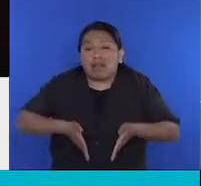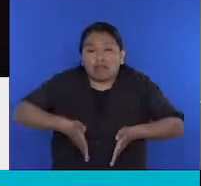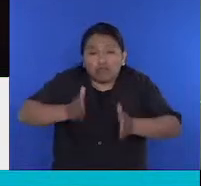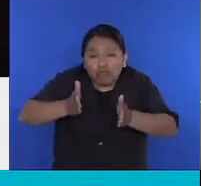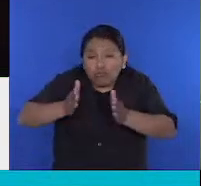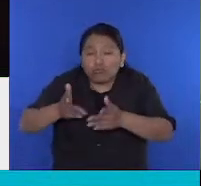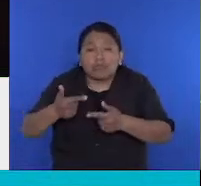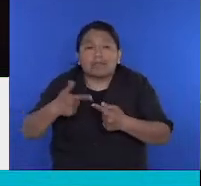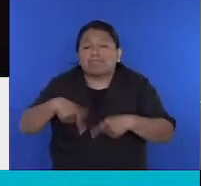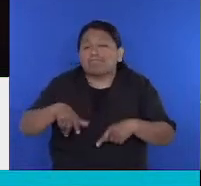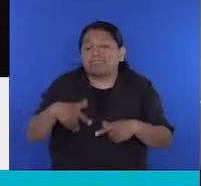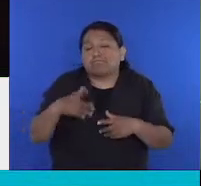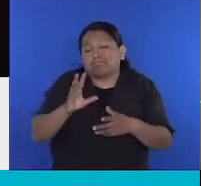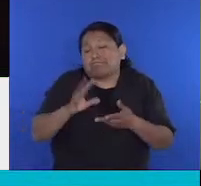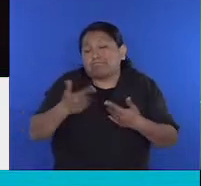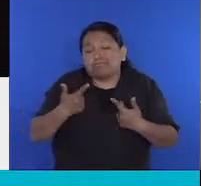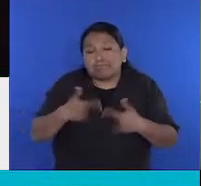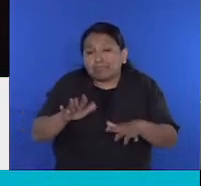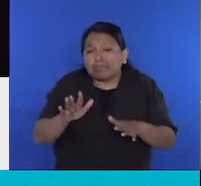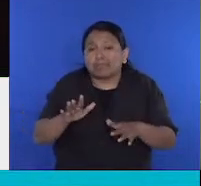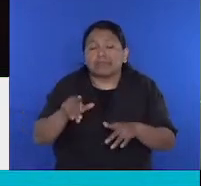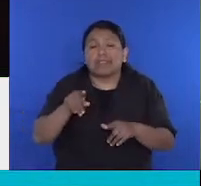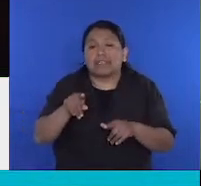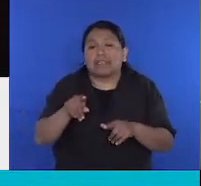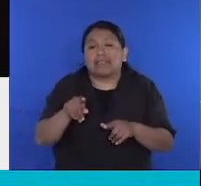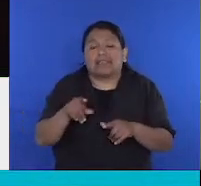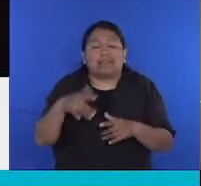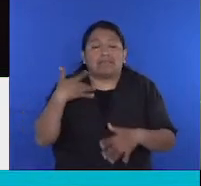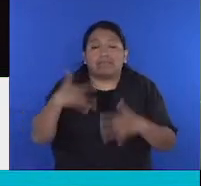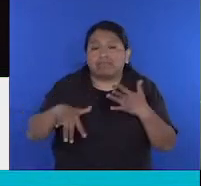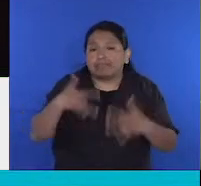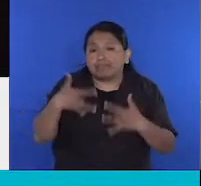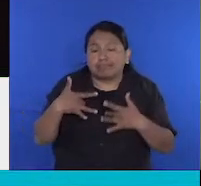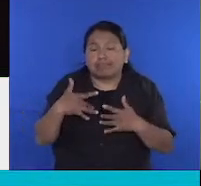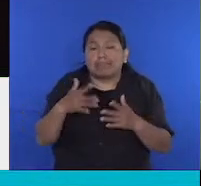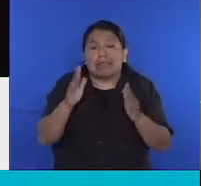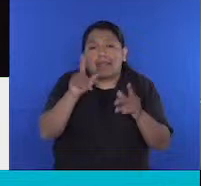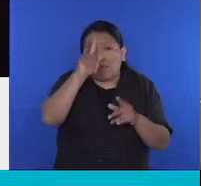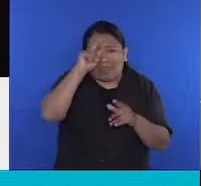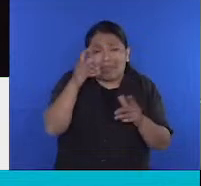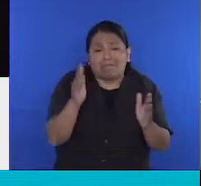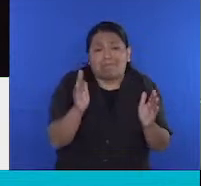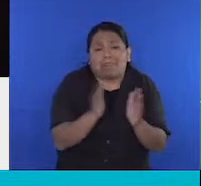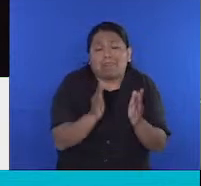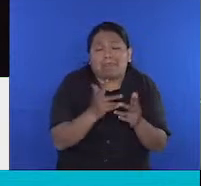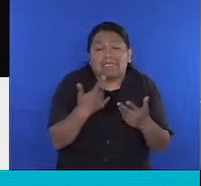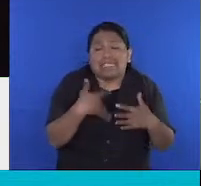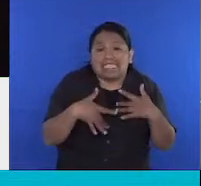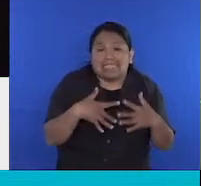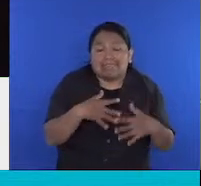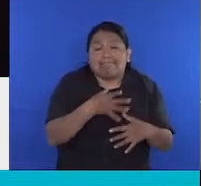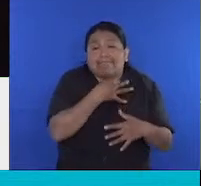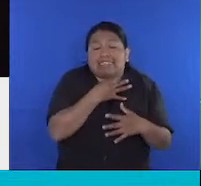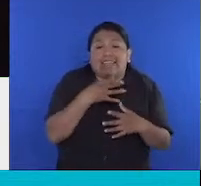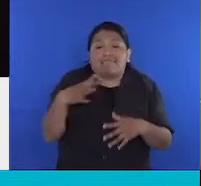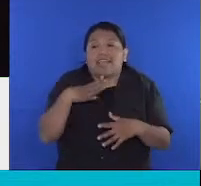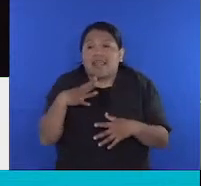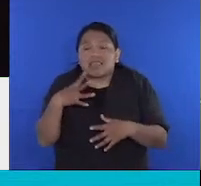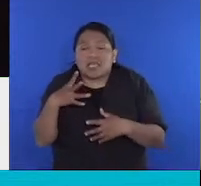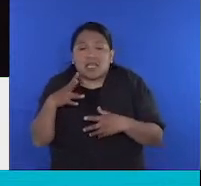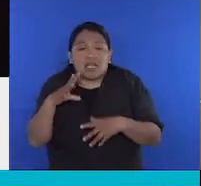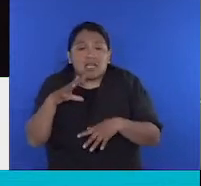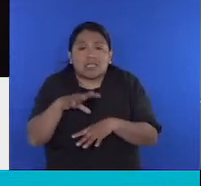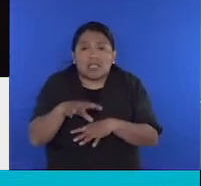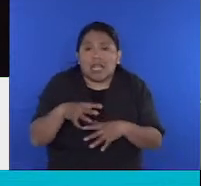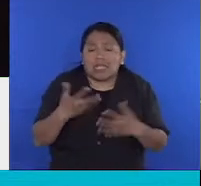provincia y donde rápidamente el pequeño hospital colapsa y a veces falta sangre y no se obtiene rápidamente